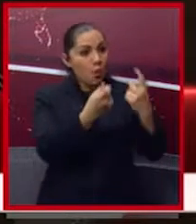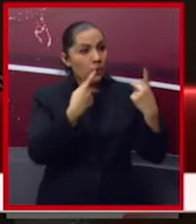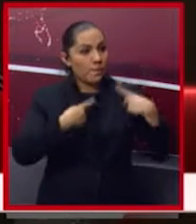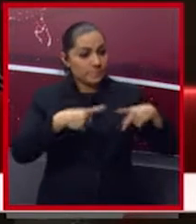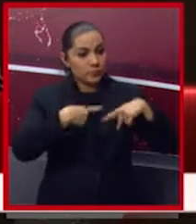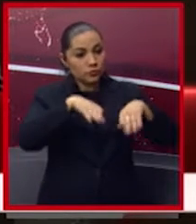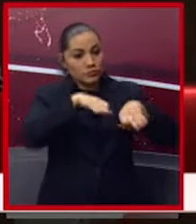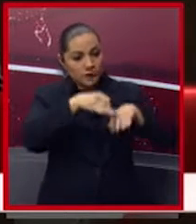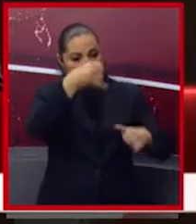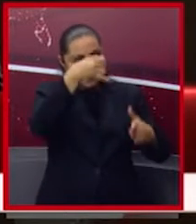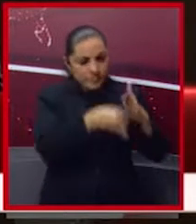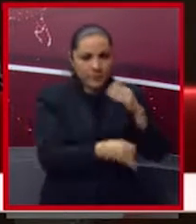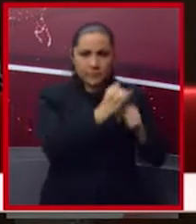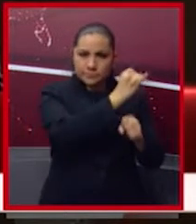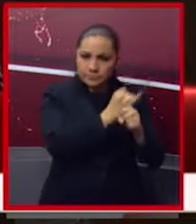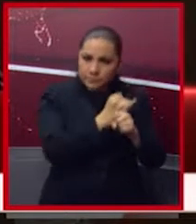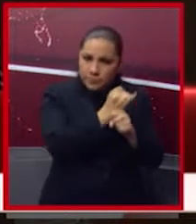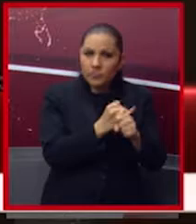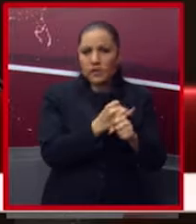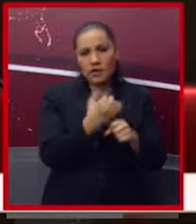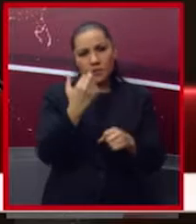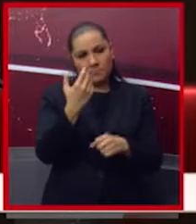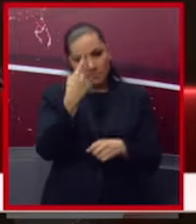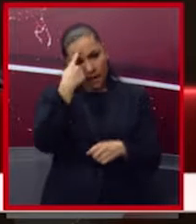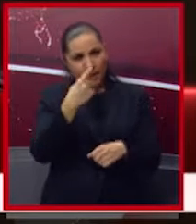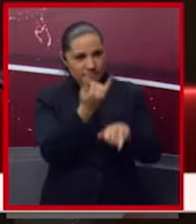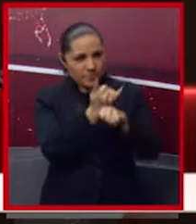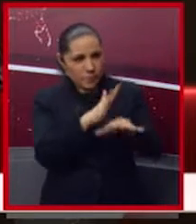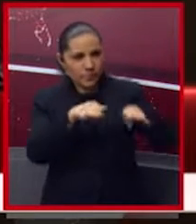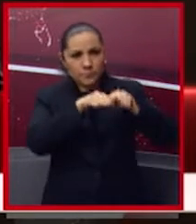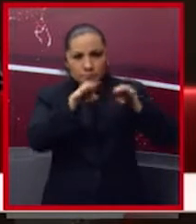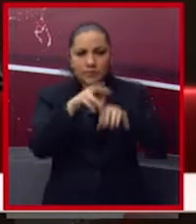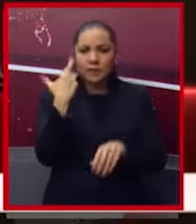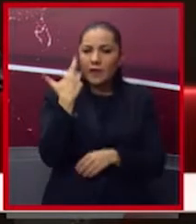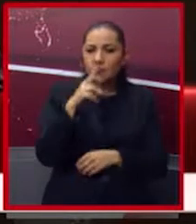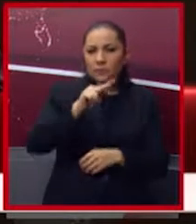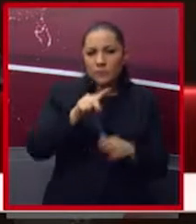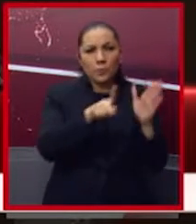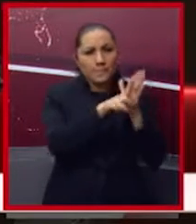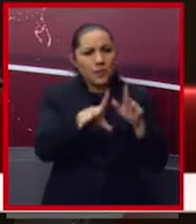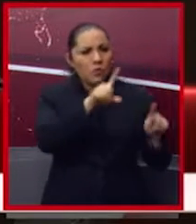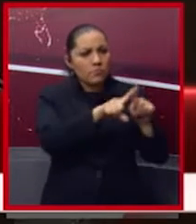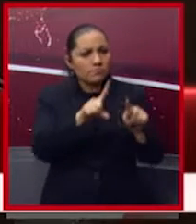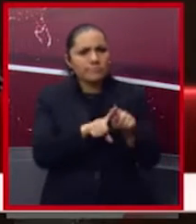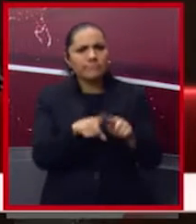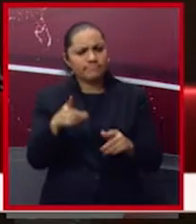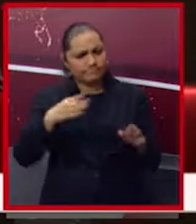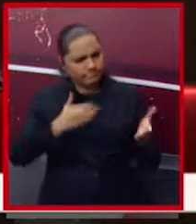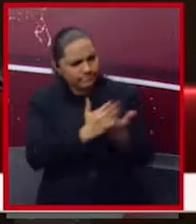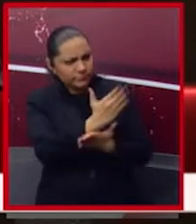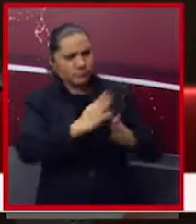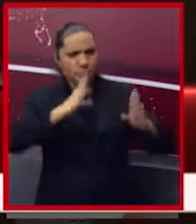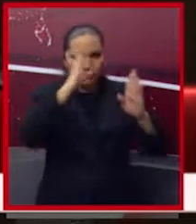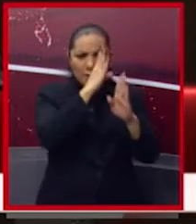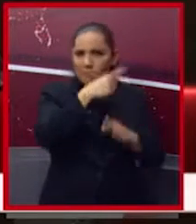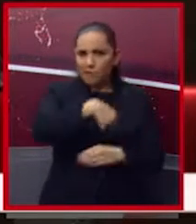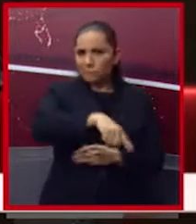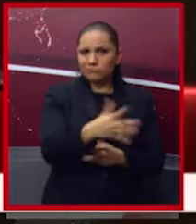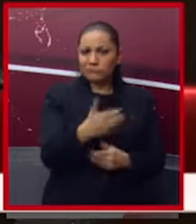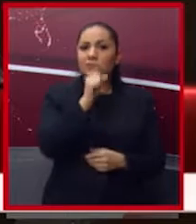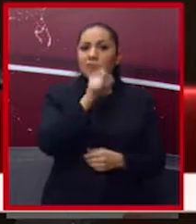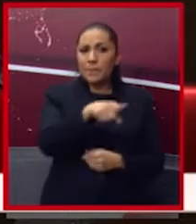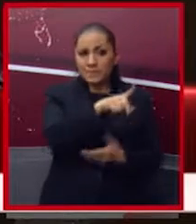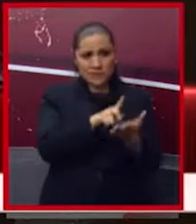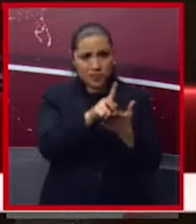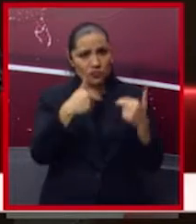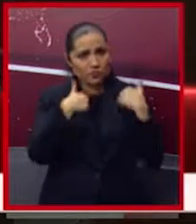y defensores de los derechos humanos. Son diversos los informes que detallan las deficiencias de la actual